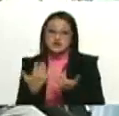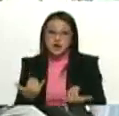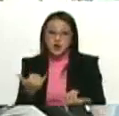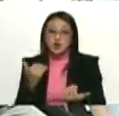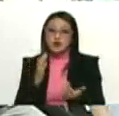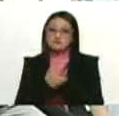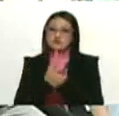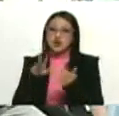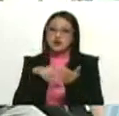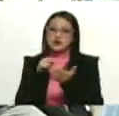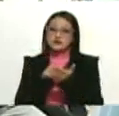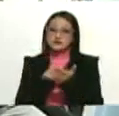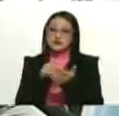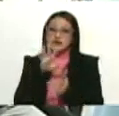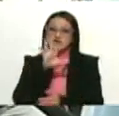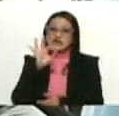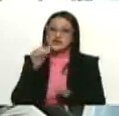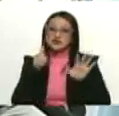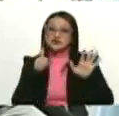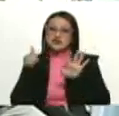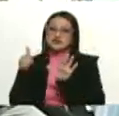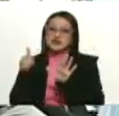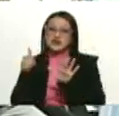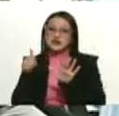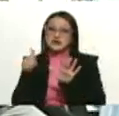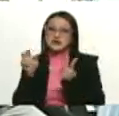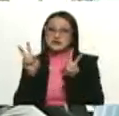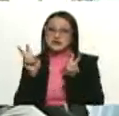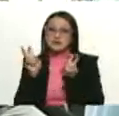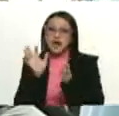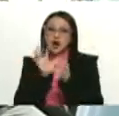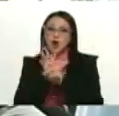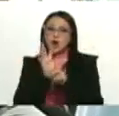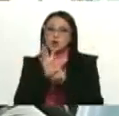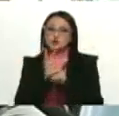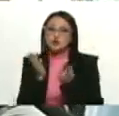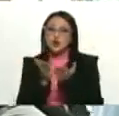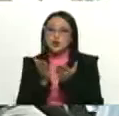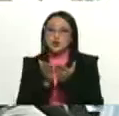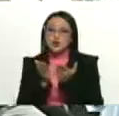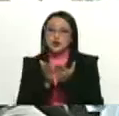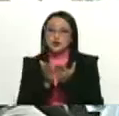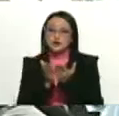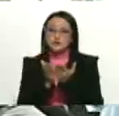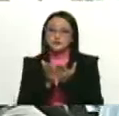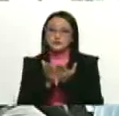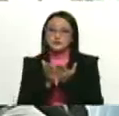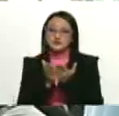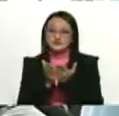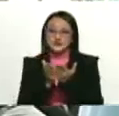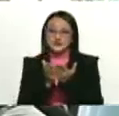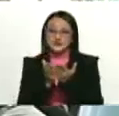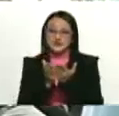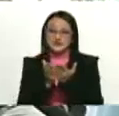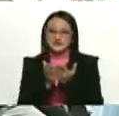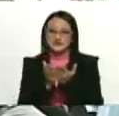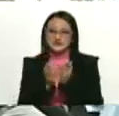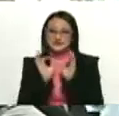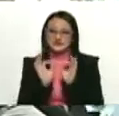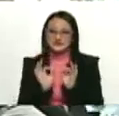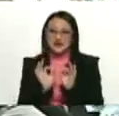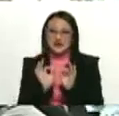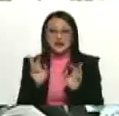territorio nacional un total de 566 casos de acoso escolar, una cifra para tomar en